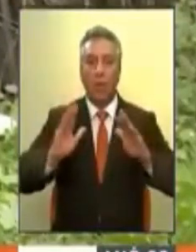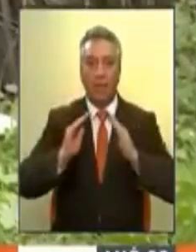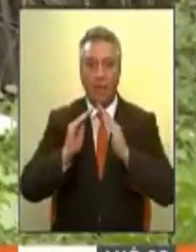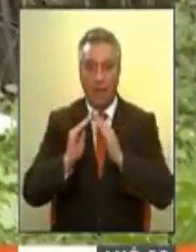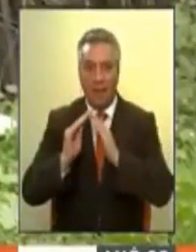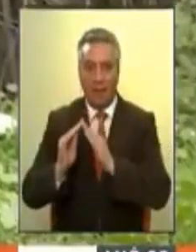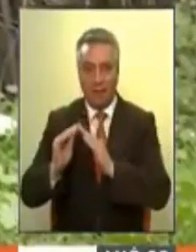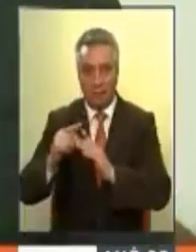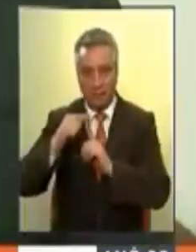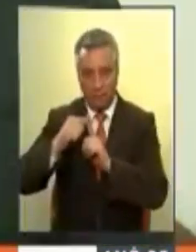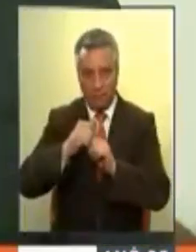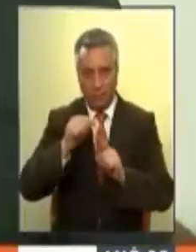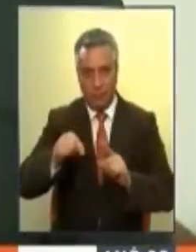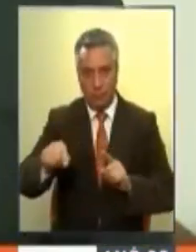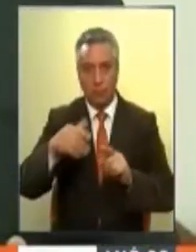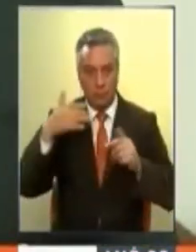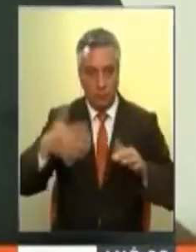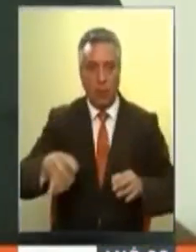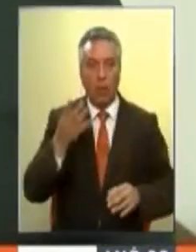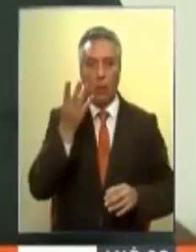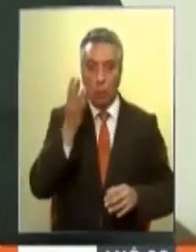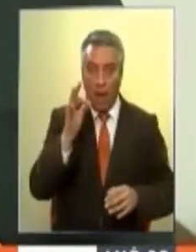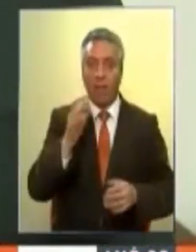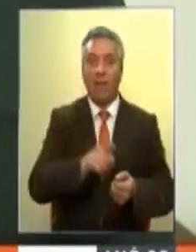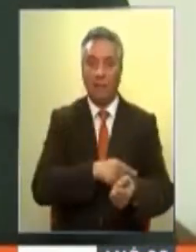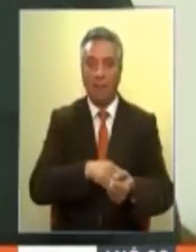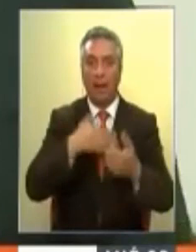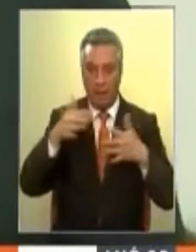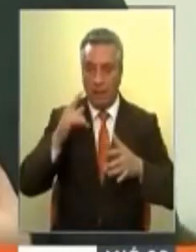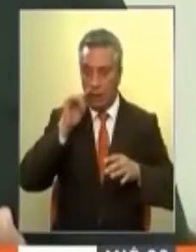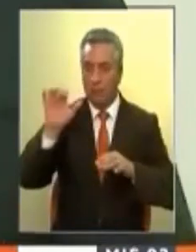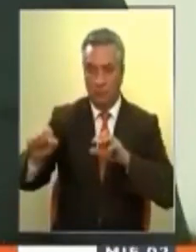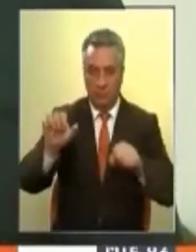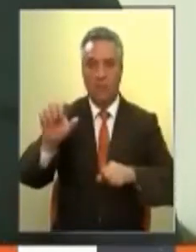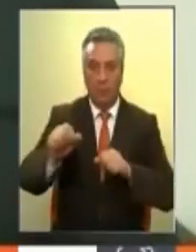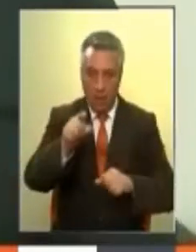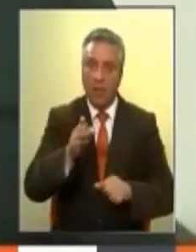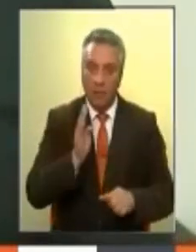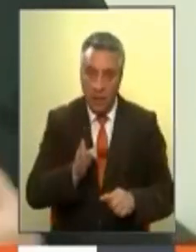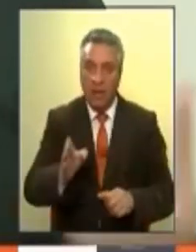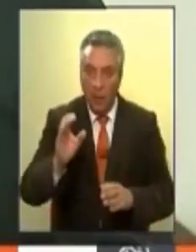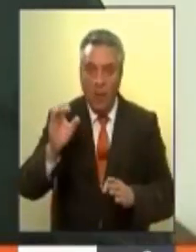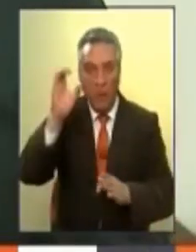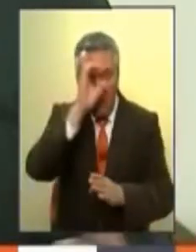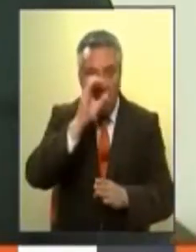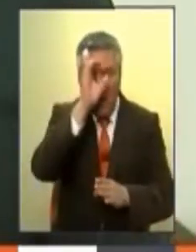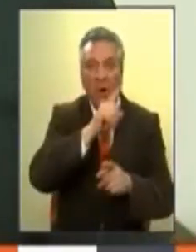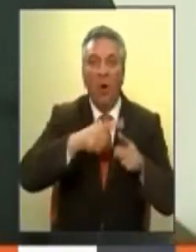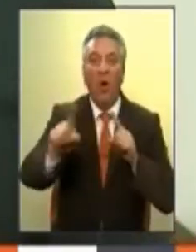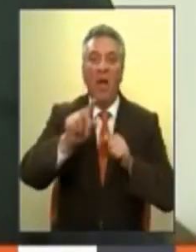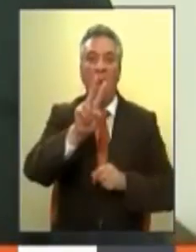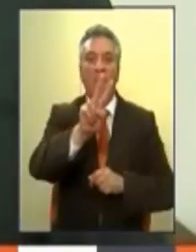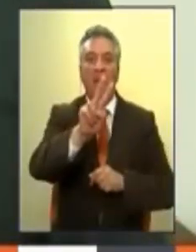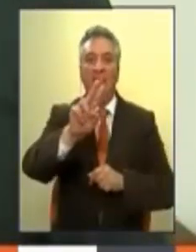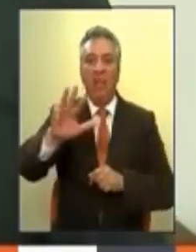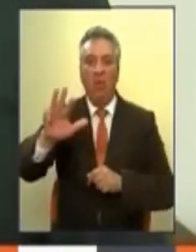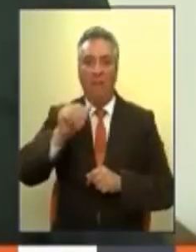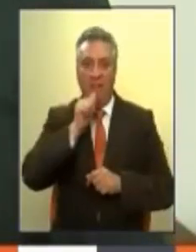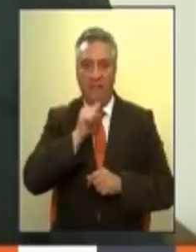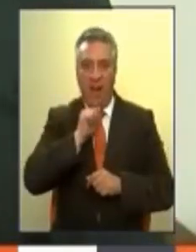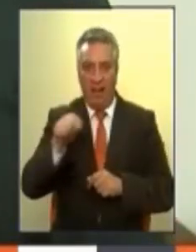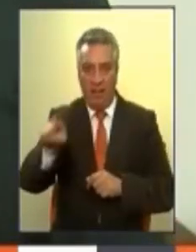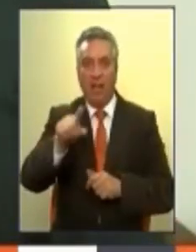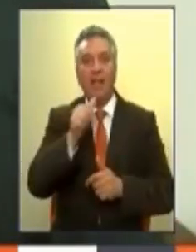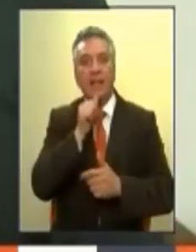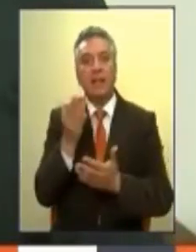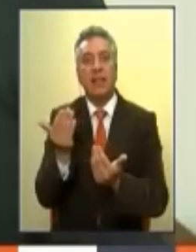hemos identificado 40 familias de esas 69 animitas y seguimos el proceso de búsqueda por las otras 29, de manera de tener la información